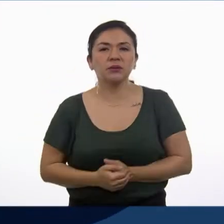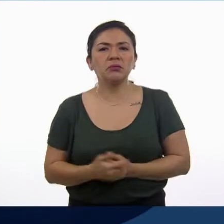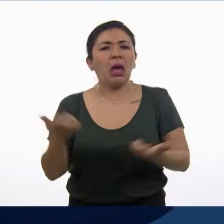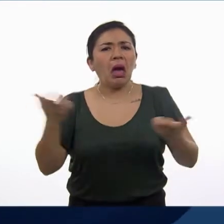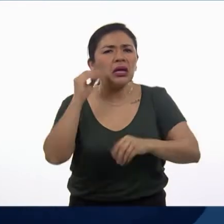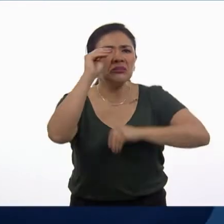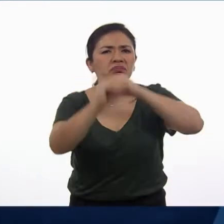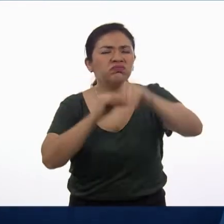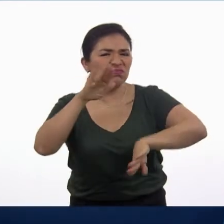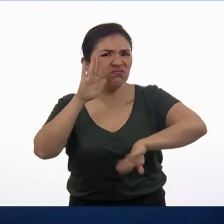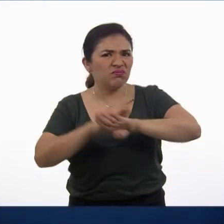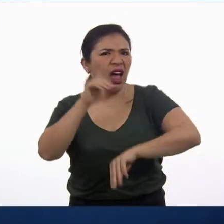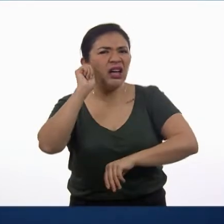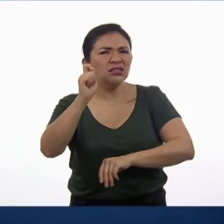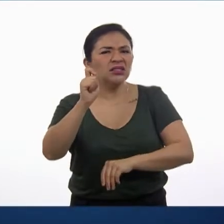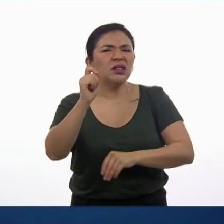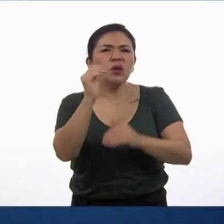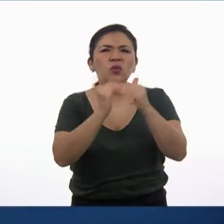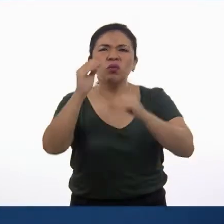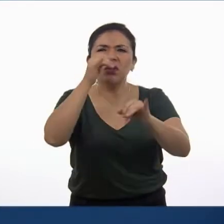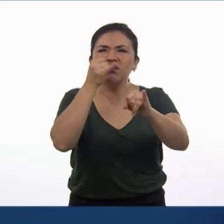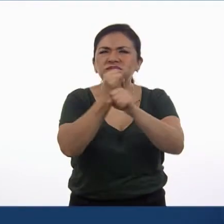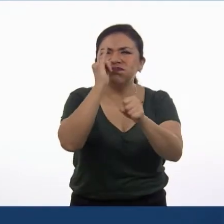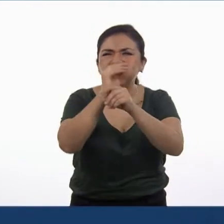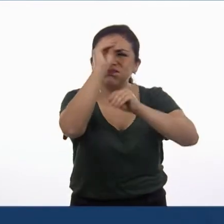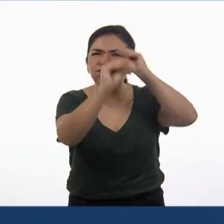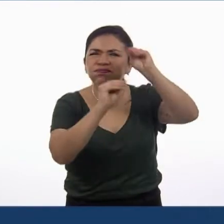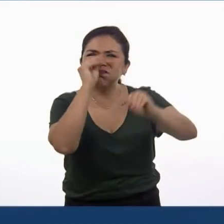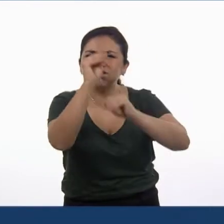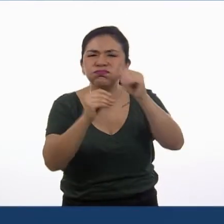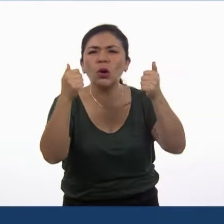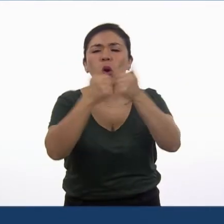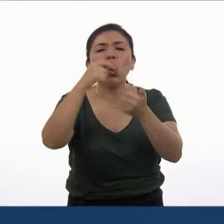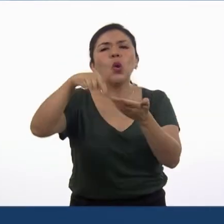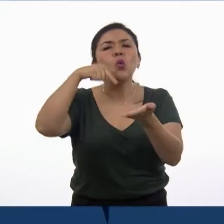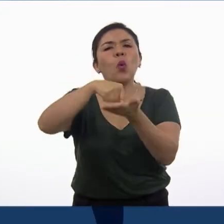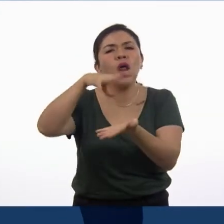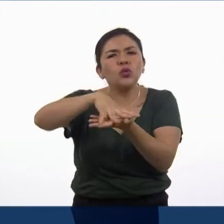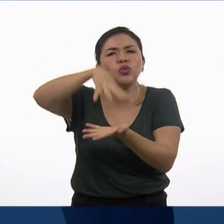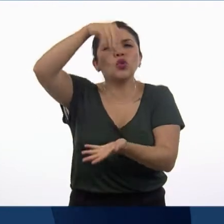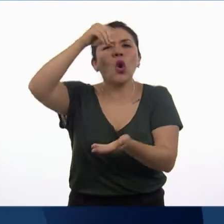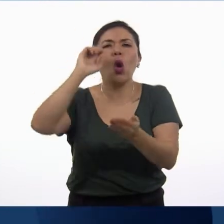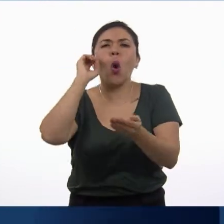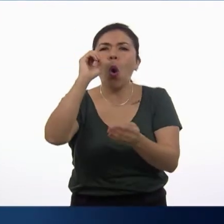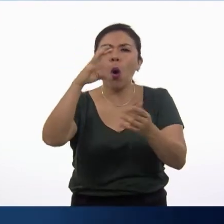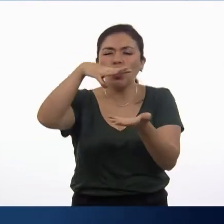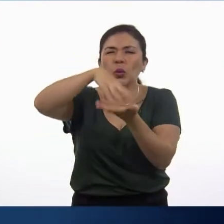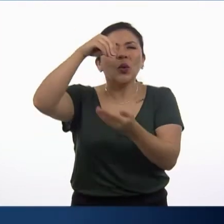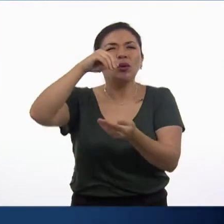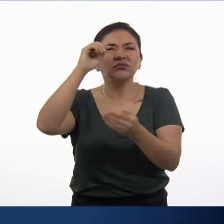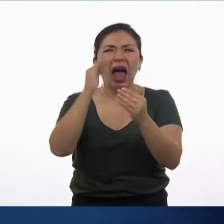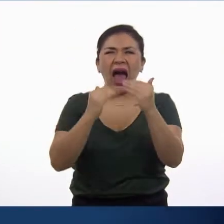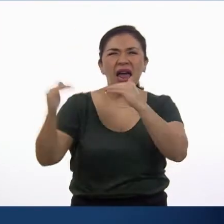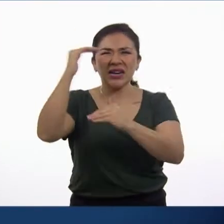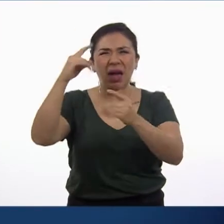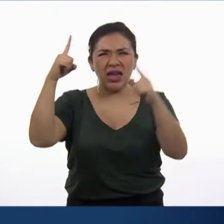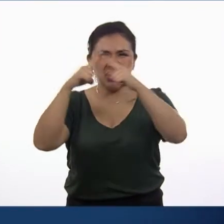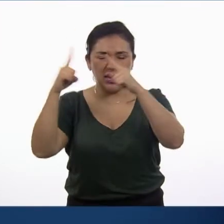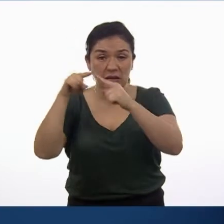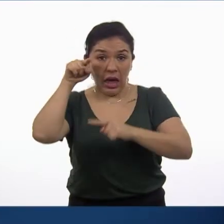Desarrollaron su maestría en los altos y bajos relieves, esculpidos en las torres y las cúpulas de sus templos. En